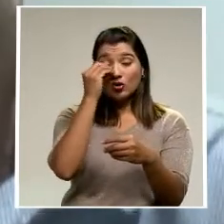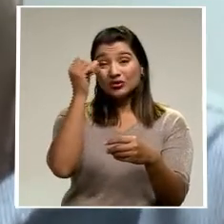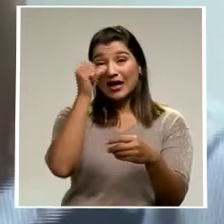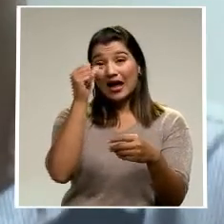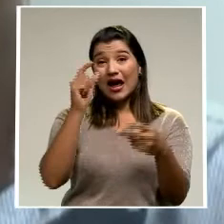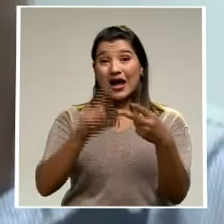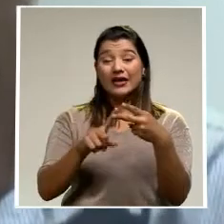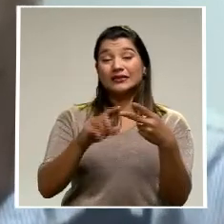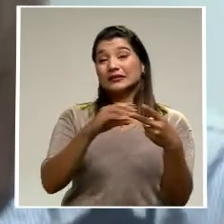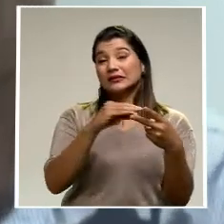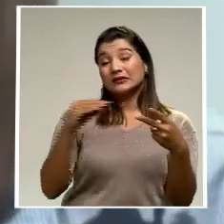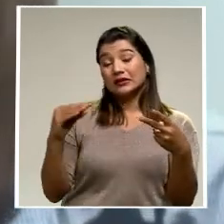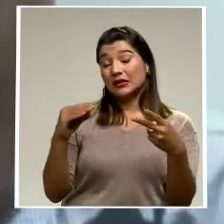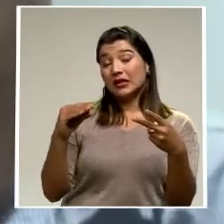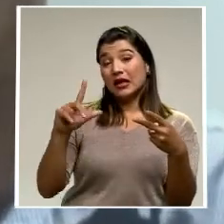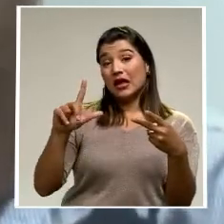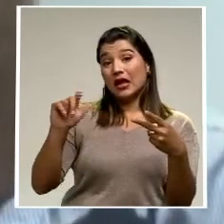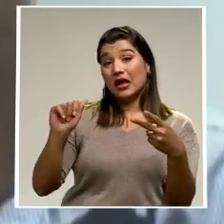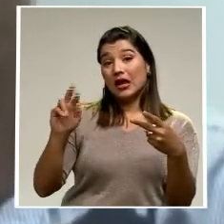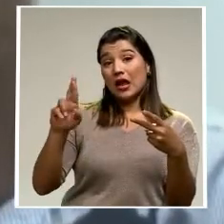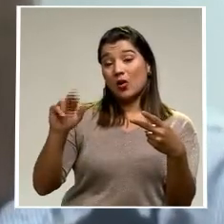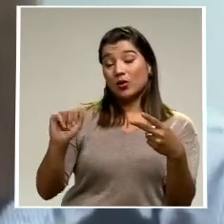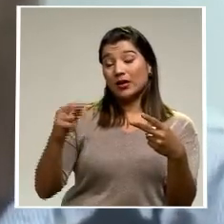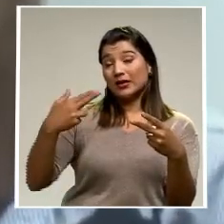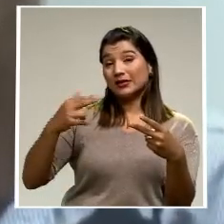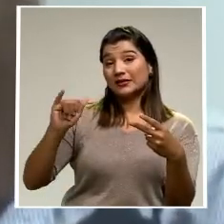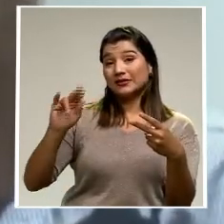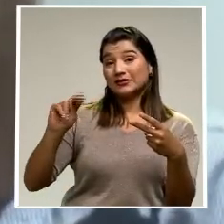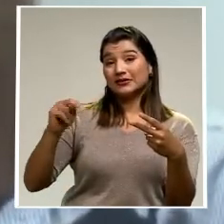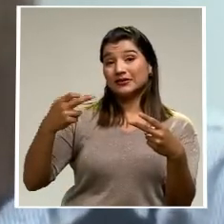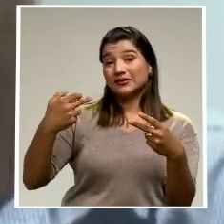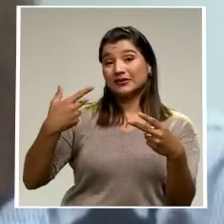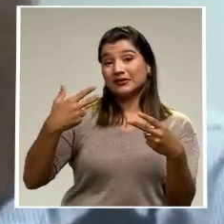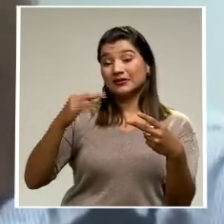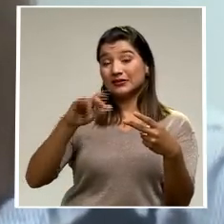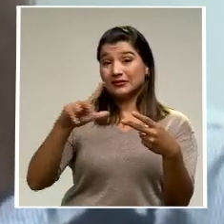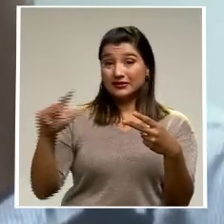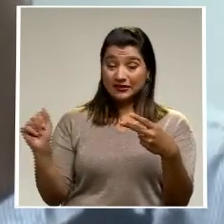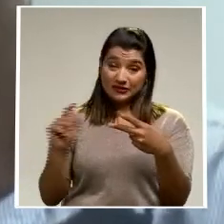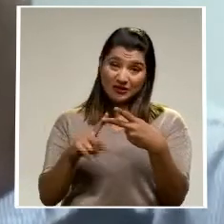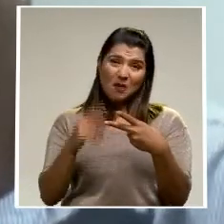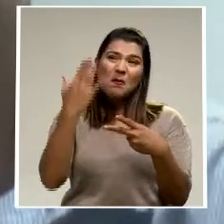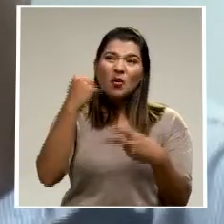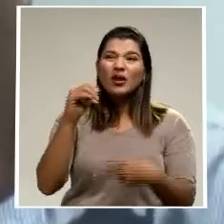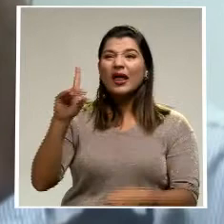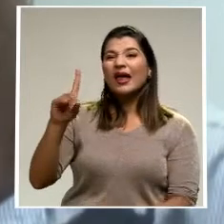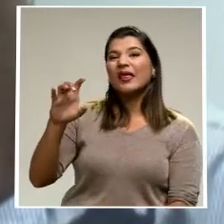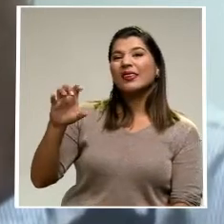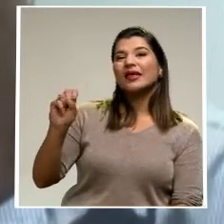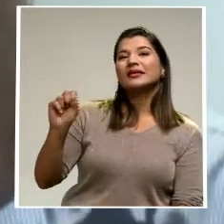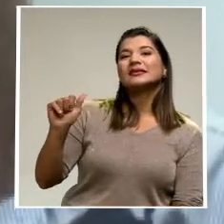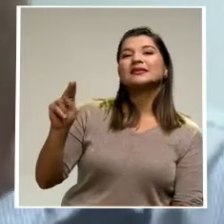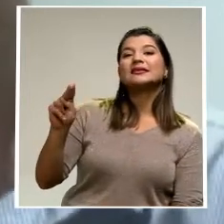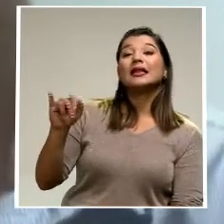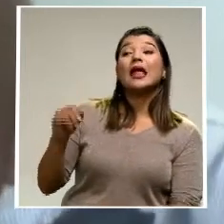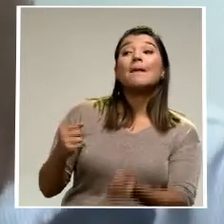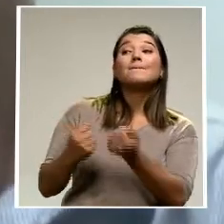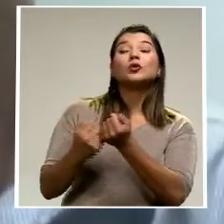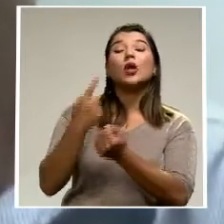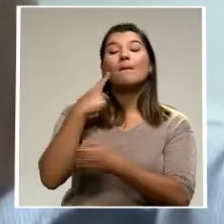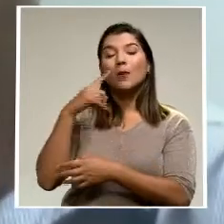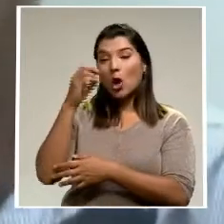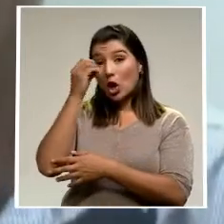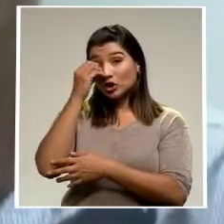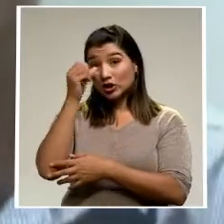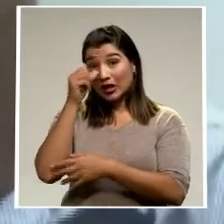el larismo, ¿verdad? Básicamente porque Antonio Álvarez de Santi, digamos, lo que funcionó fue precisamente como el candidato del larismo en ese momento, ¿verdad? Pero si